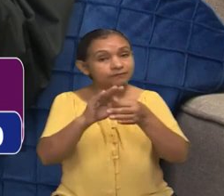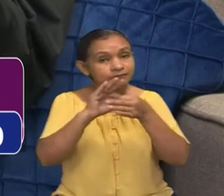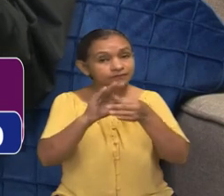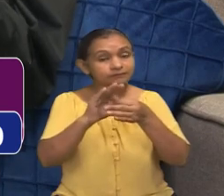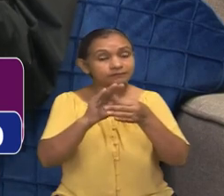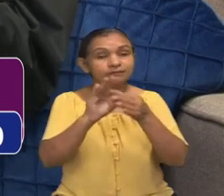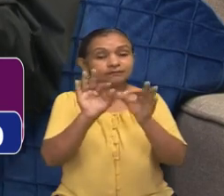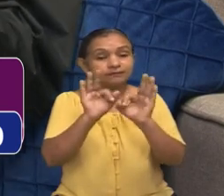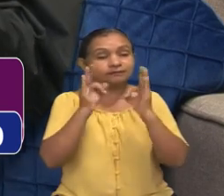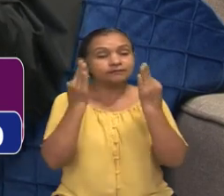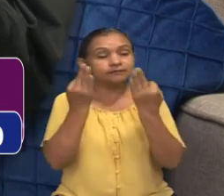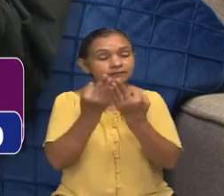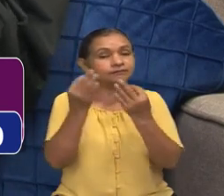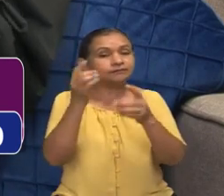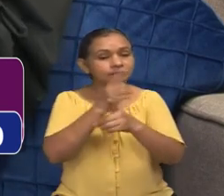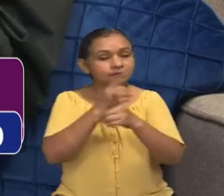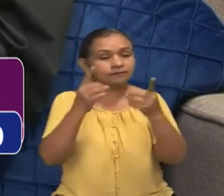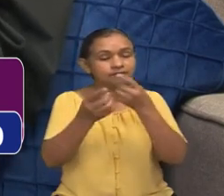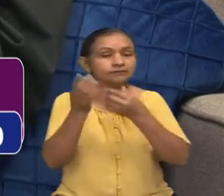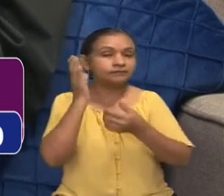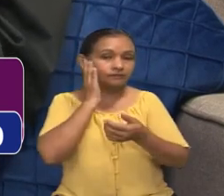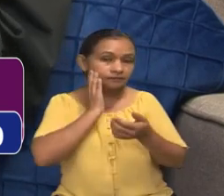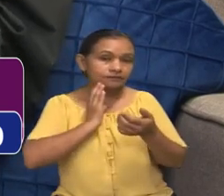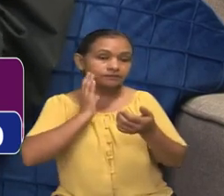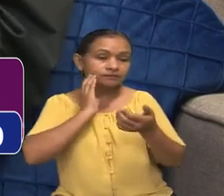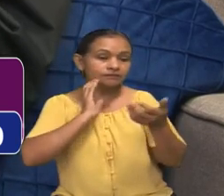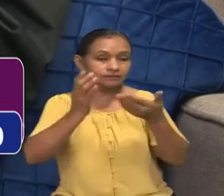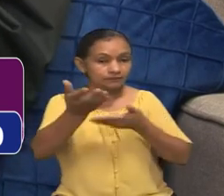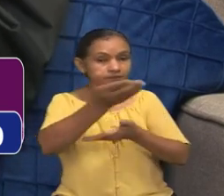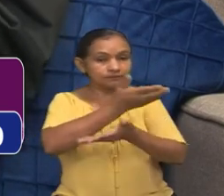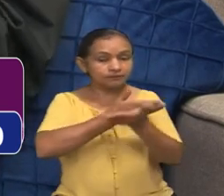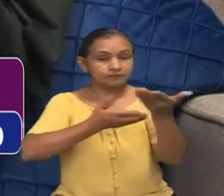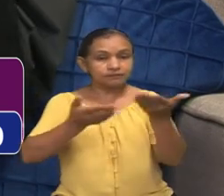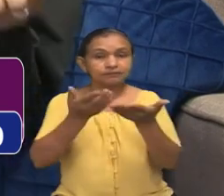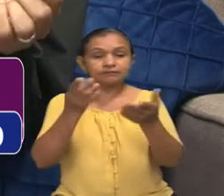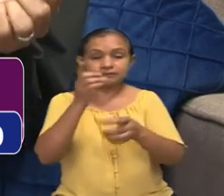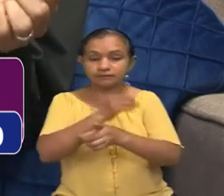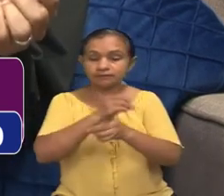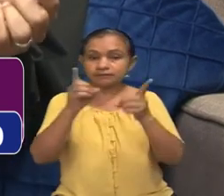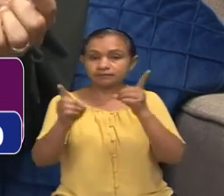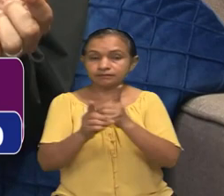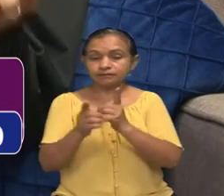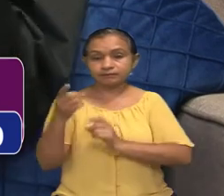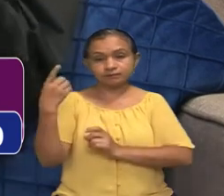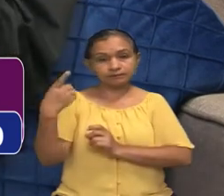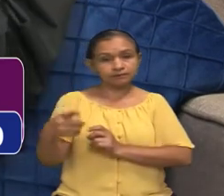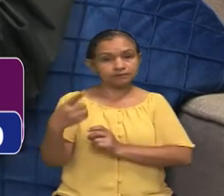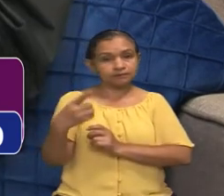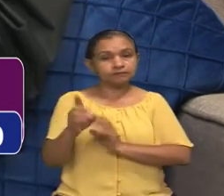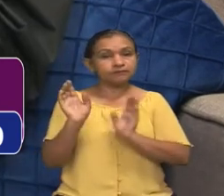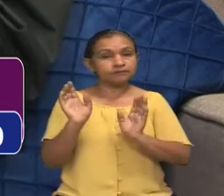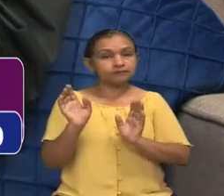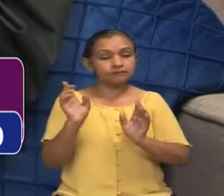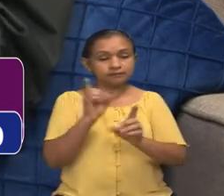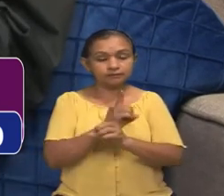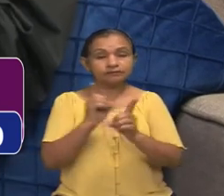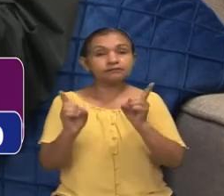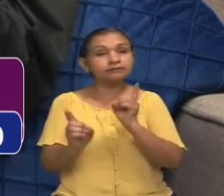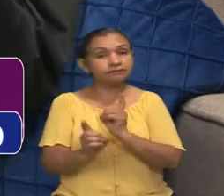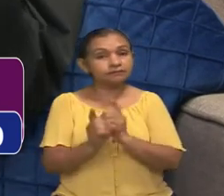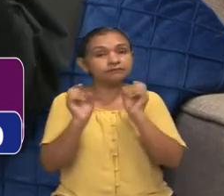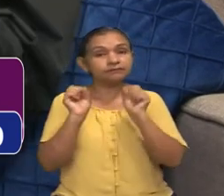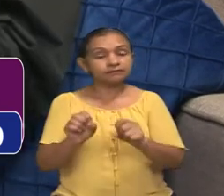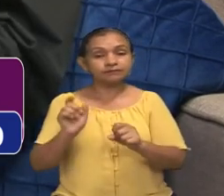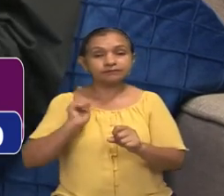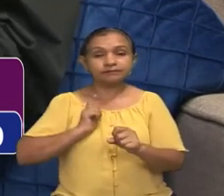en familia deben de compartir sus experiencias, y eso es parte de sus deberes, porque son sujetos de derechos, pero también son sujetos de deberes.